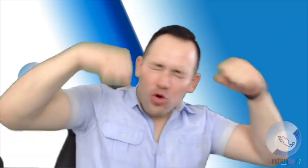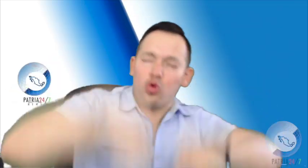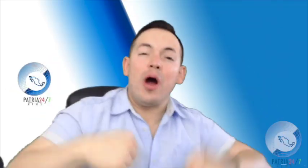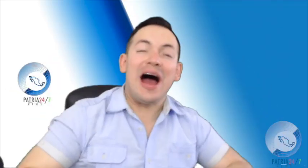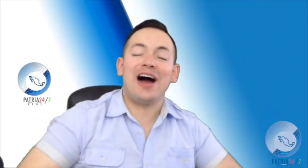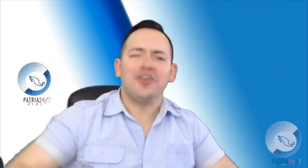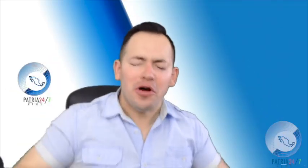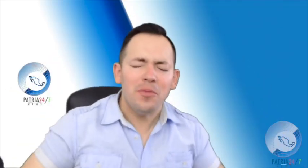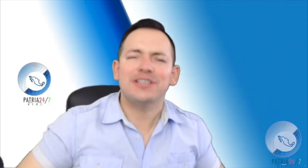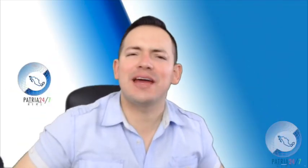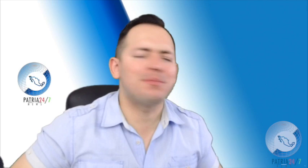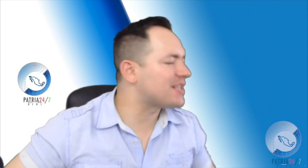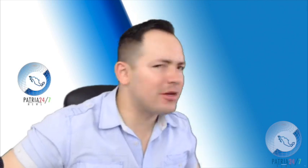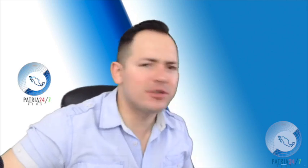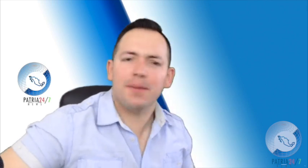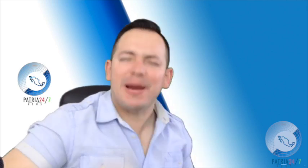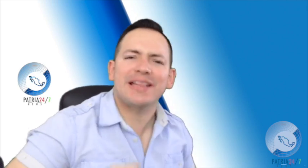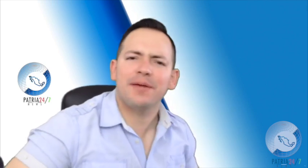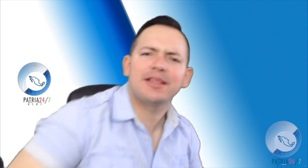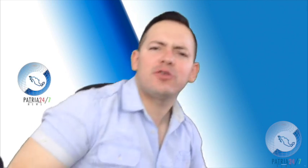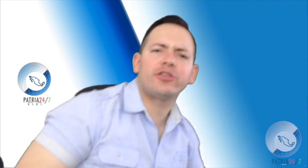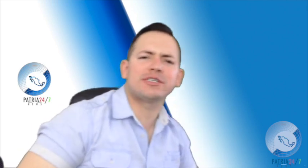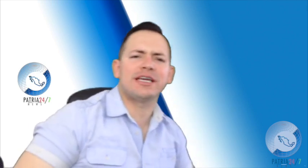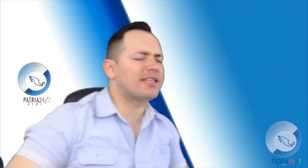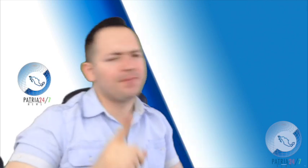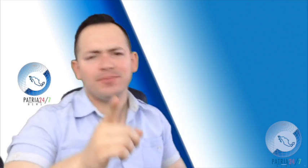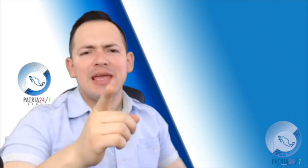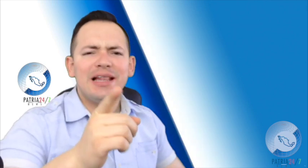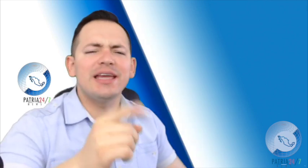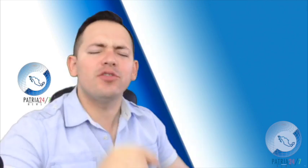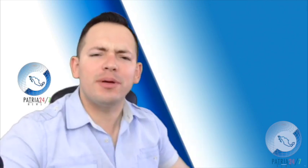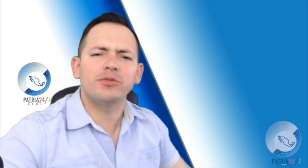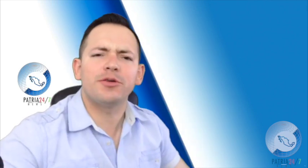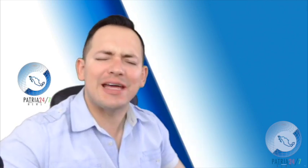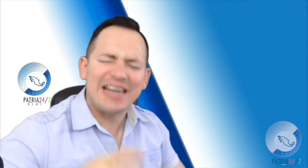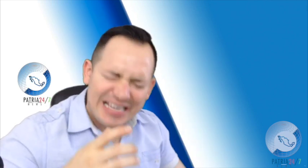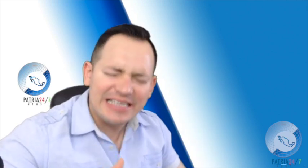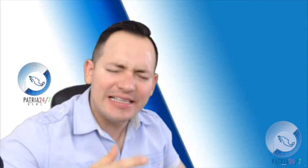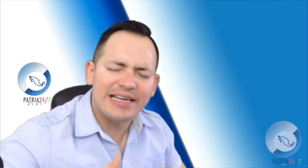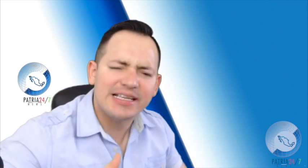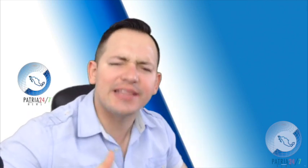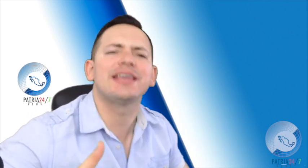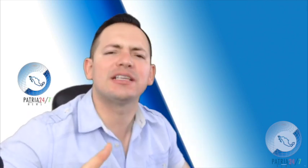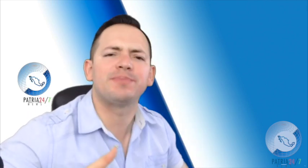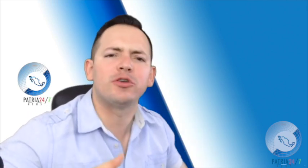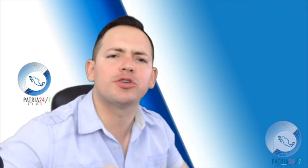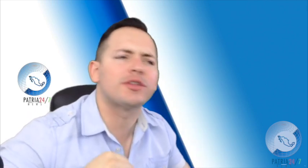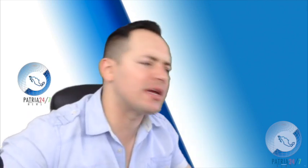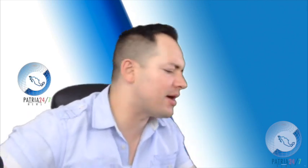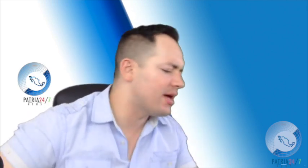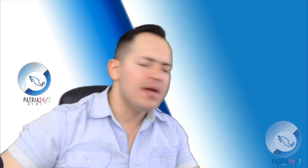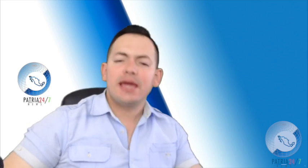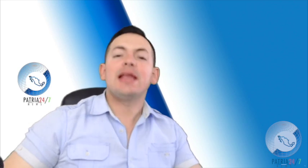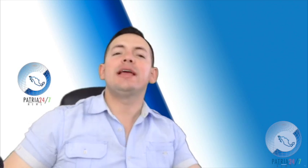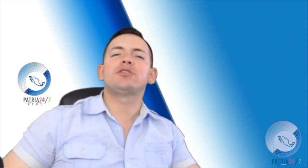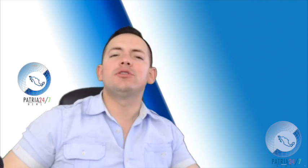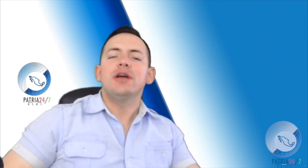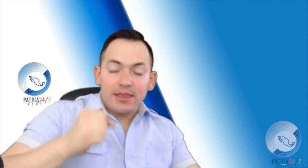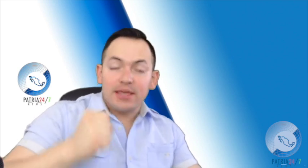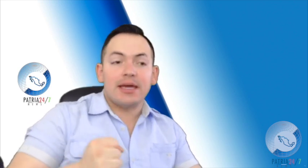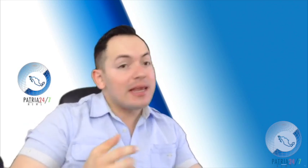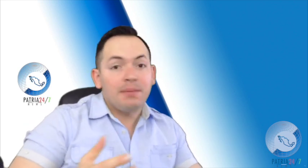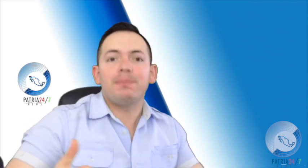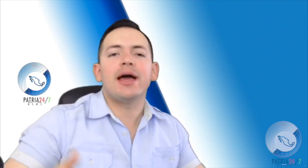¡Wow, wow, wow! ¿Cómo están mis amigos de Patria 24/7? El día de hoy vamos a abordar este interesante y espinoso tema, el